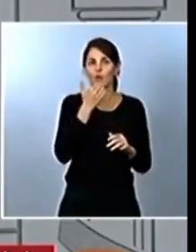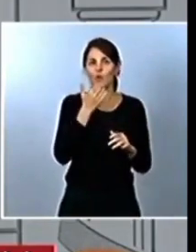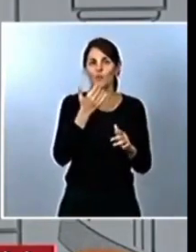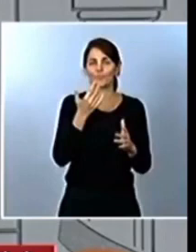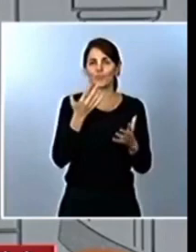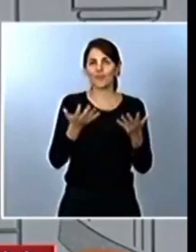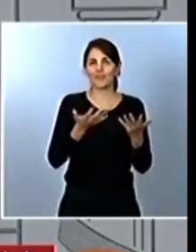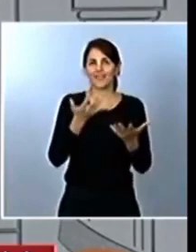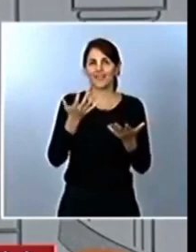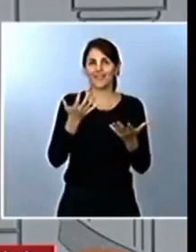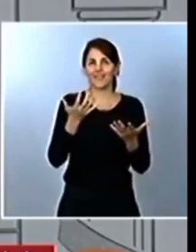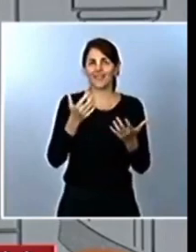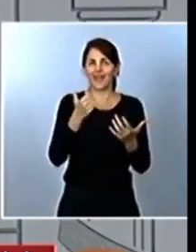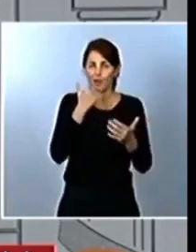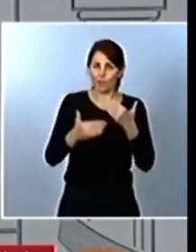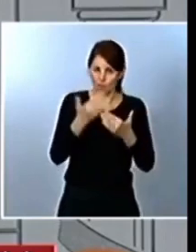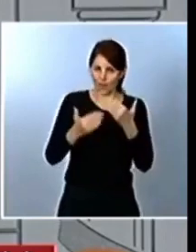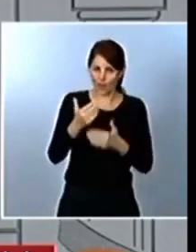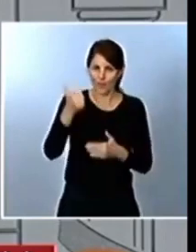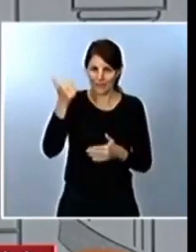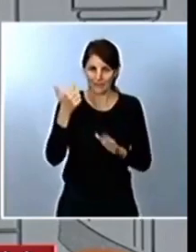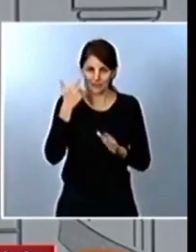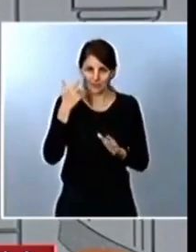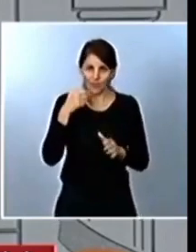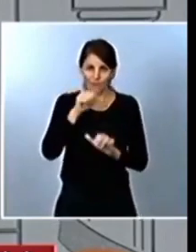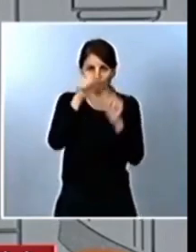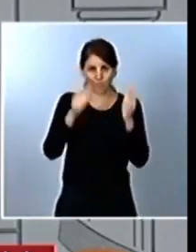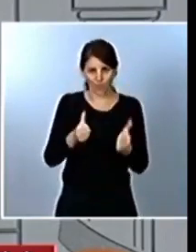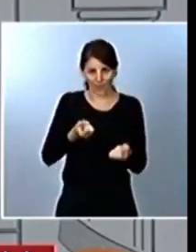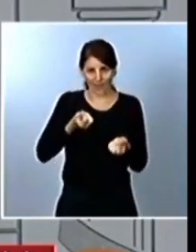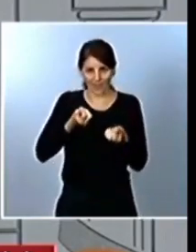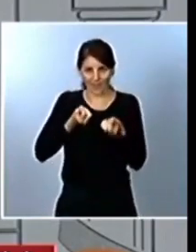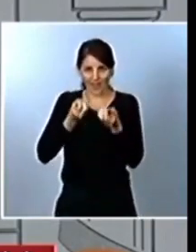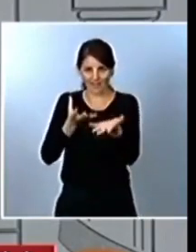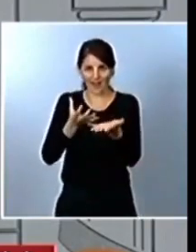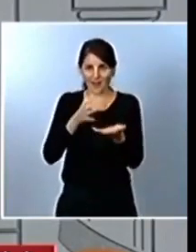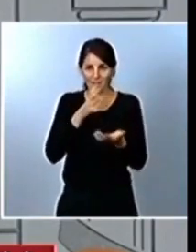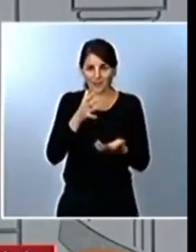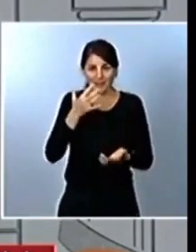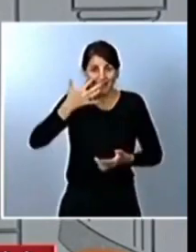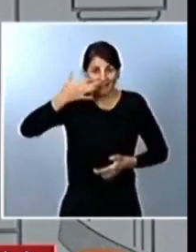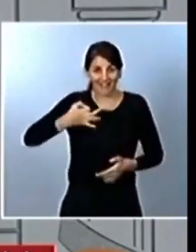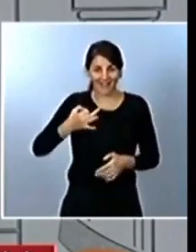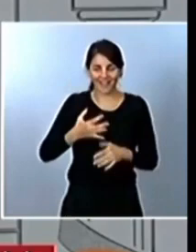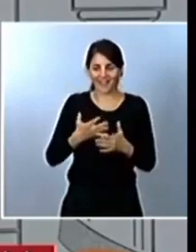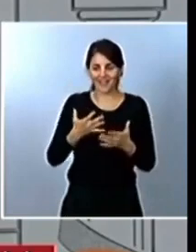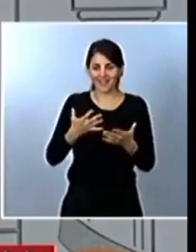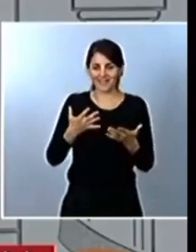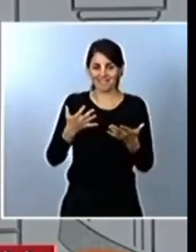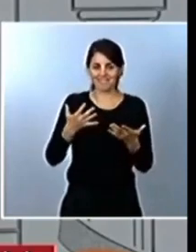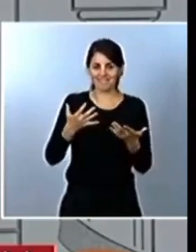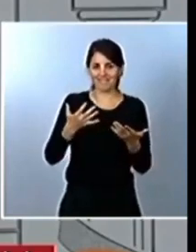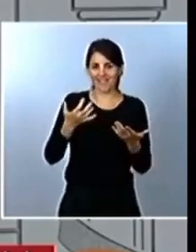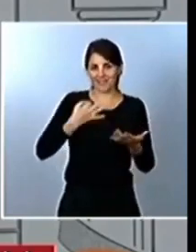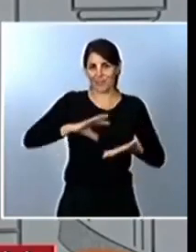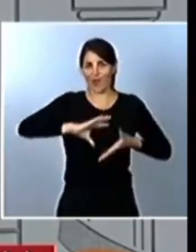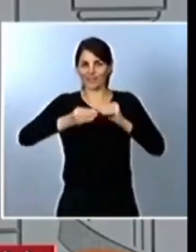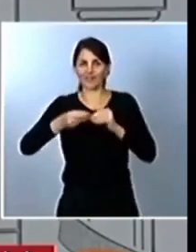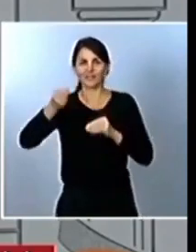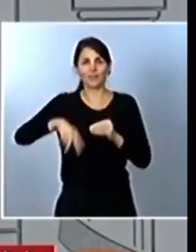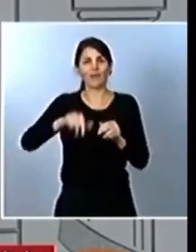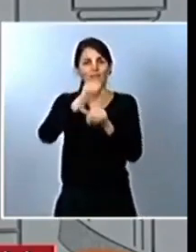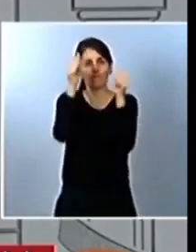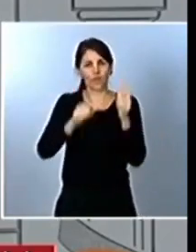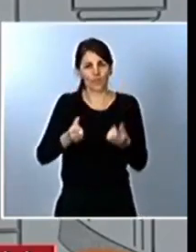con lo que representan, sobre todo para generaciones con más experiencia, con más vida a sus espaldas, como es el toque de queda. Esto es